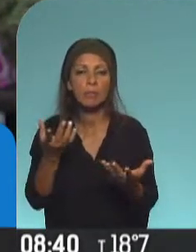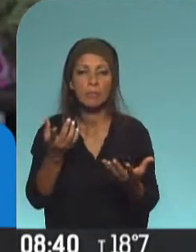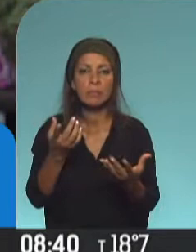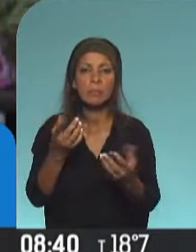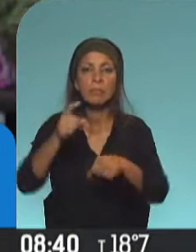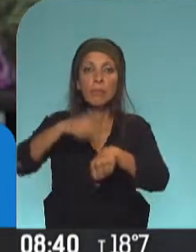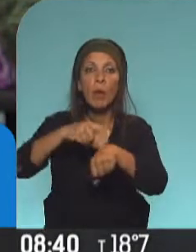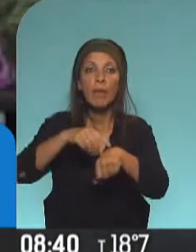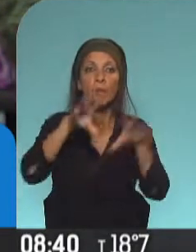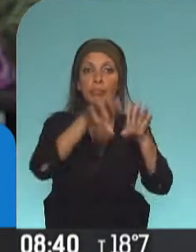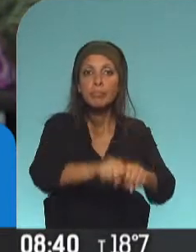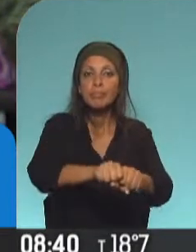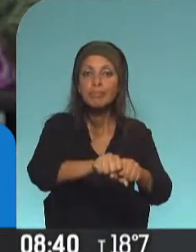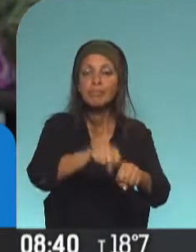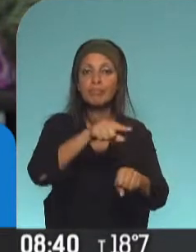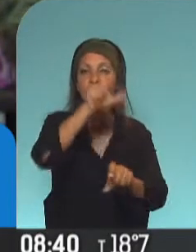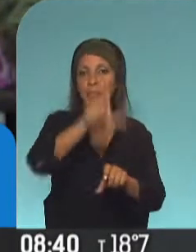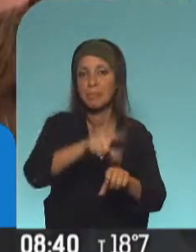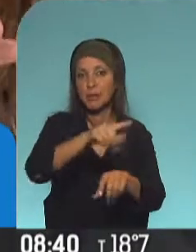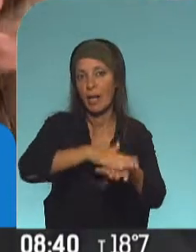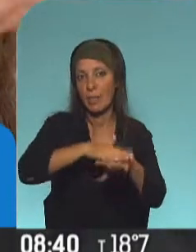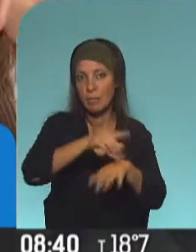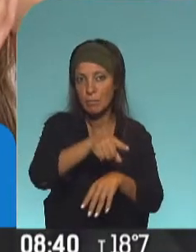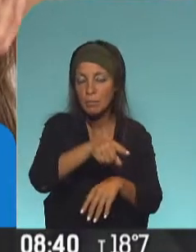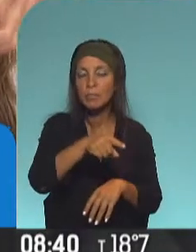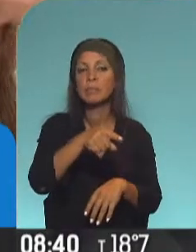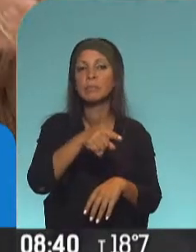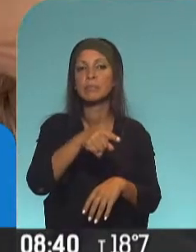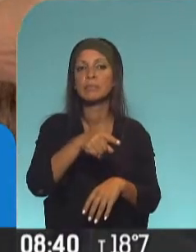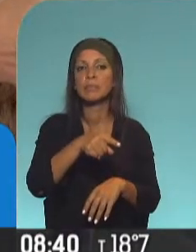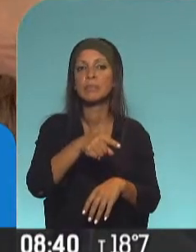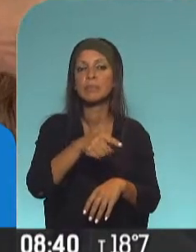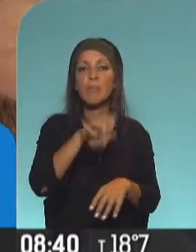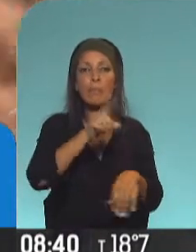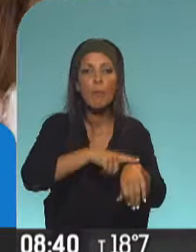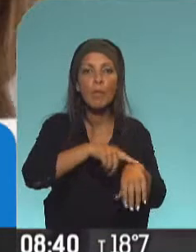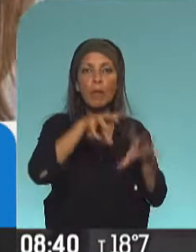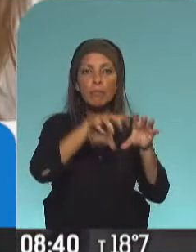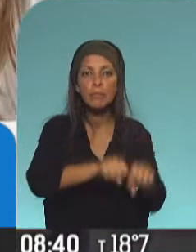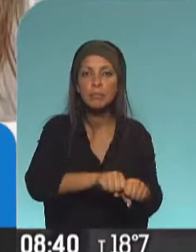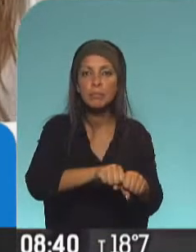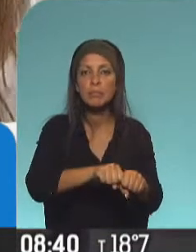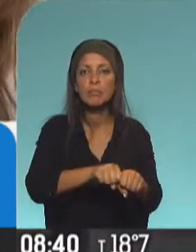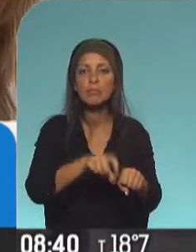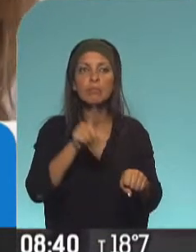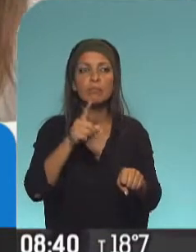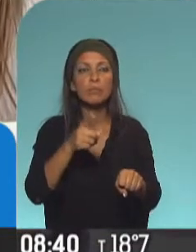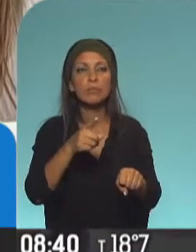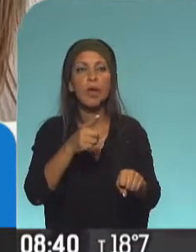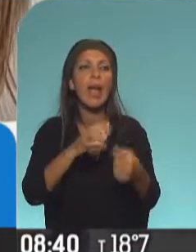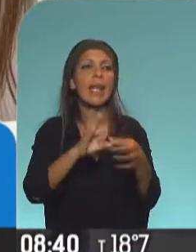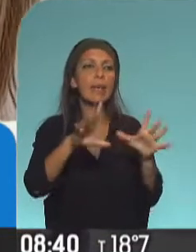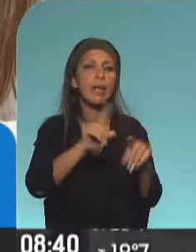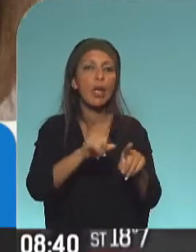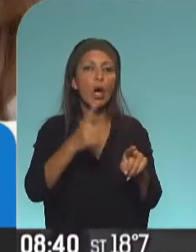se detiene a la persona que está siendo acusada, digamos, no se le dicta la excarcelación, pero cuando se